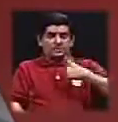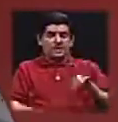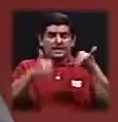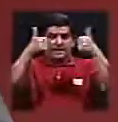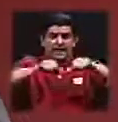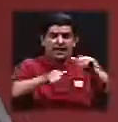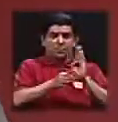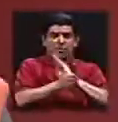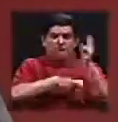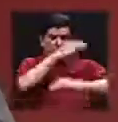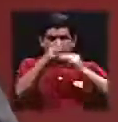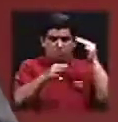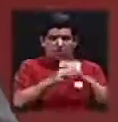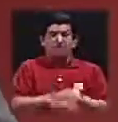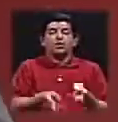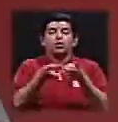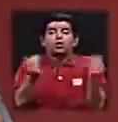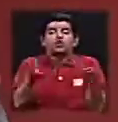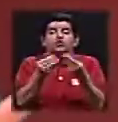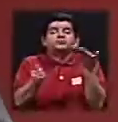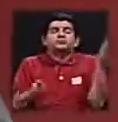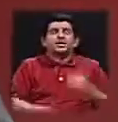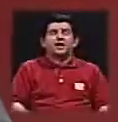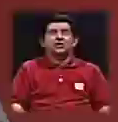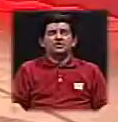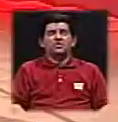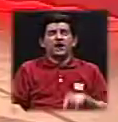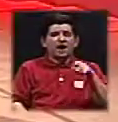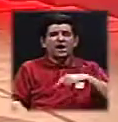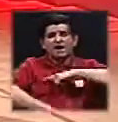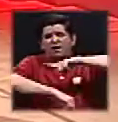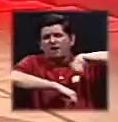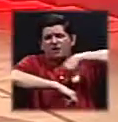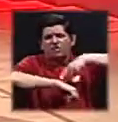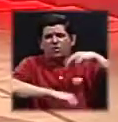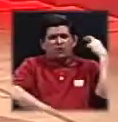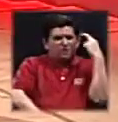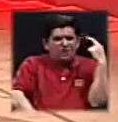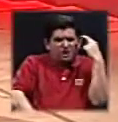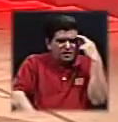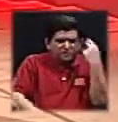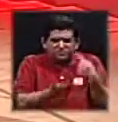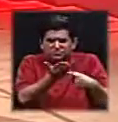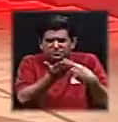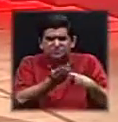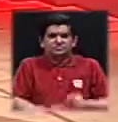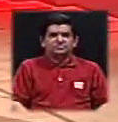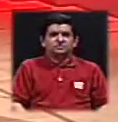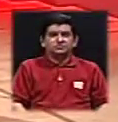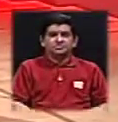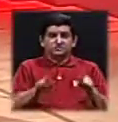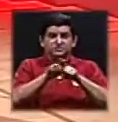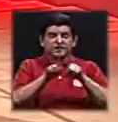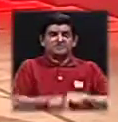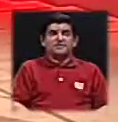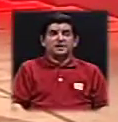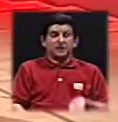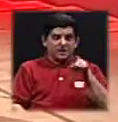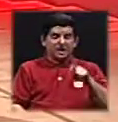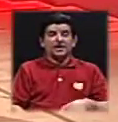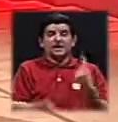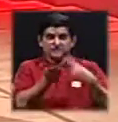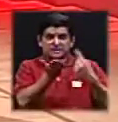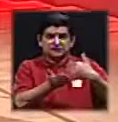acuerdo con el Banco Mundial ha sido producto pues de largas reflexiones, inclusive pues nada cortesanas a veces discusiones que hemos tenido